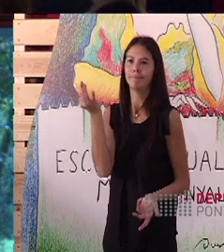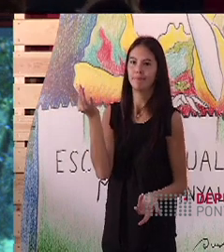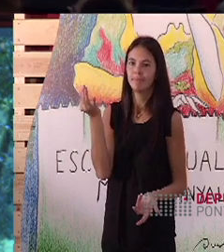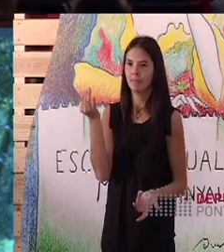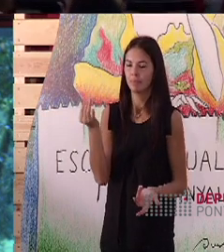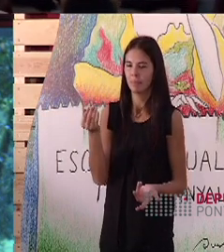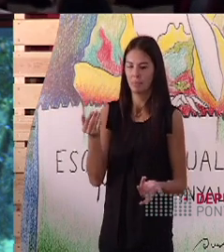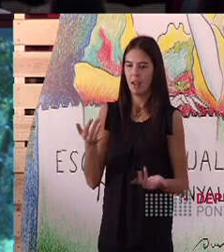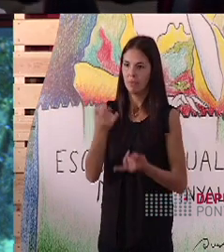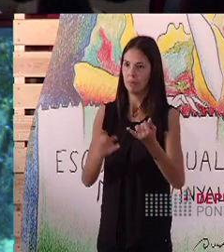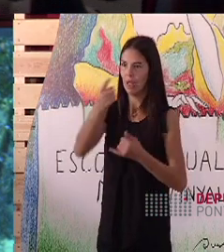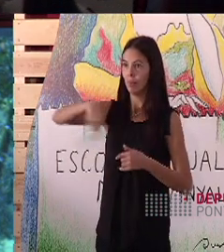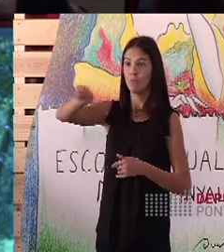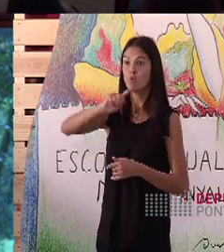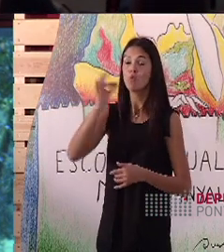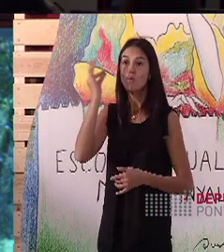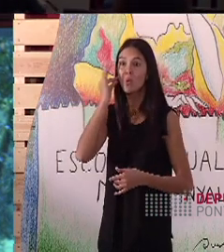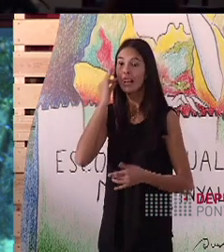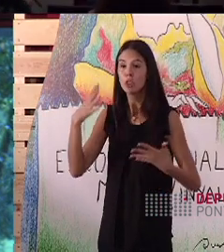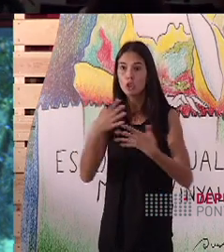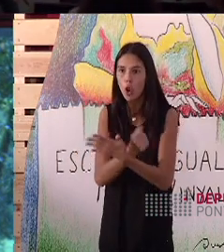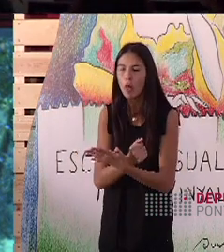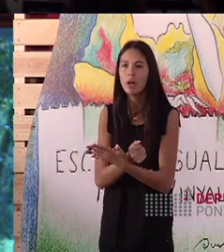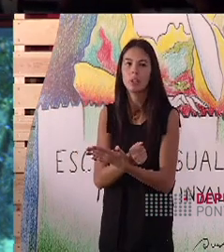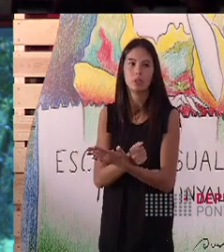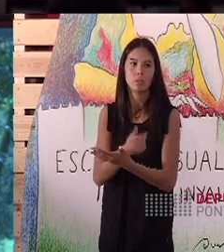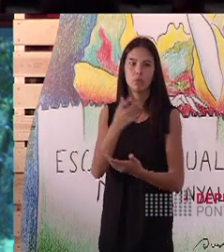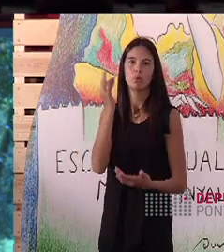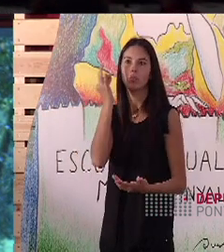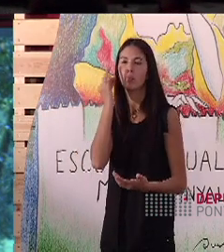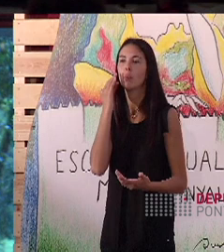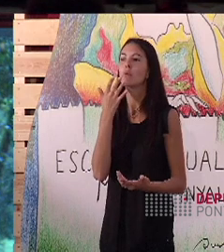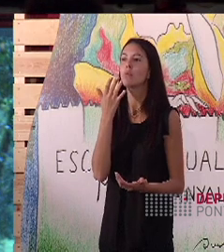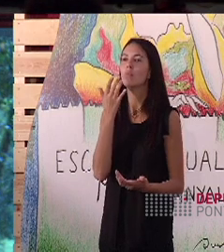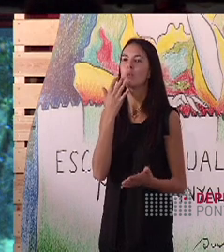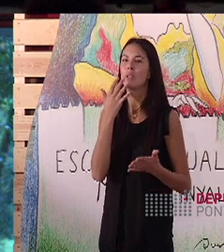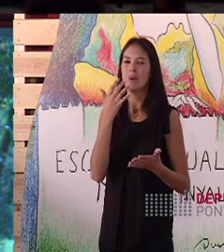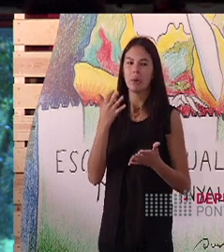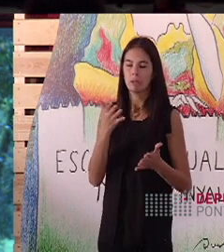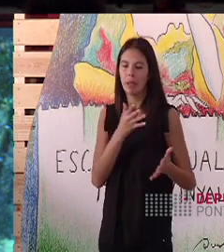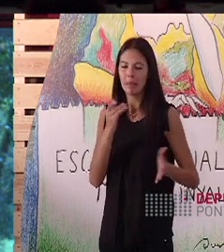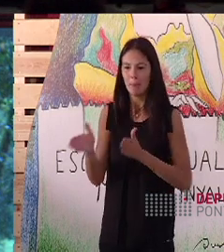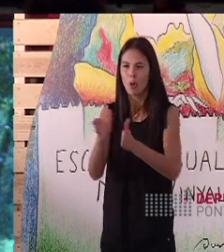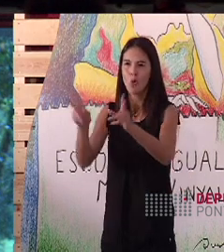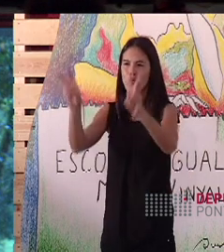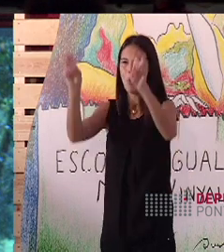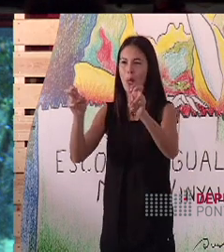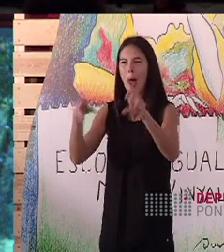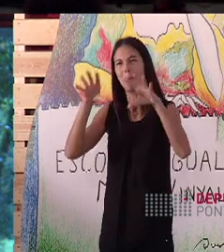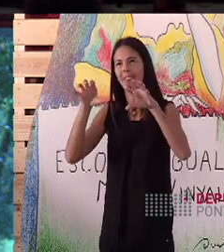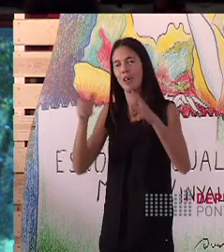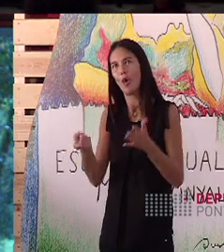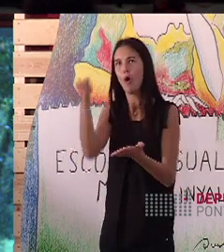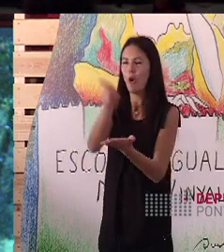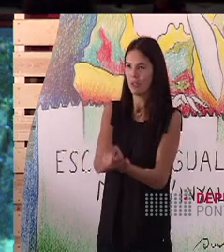ten sido para todas as mulleres que fixemos o camiño de reaprender e de